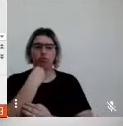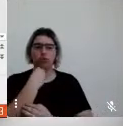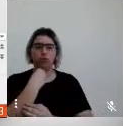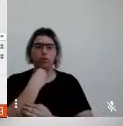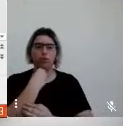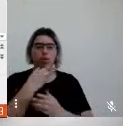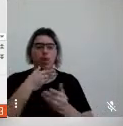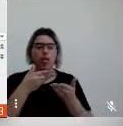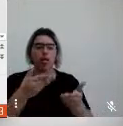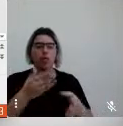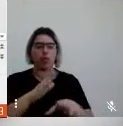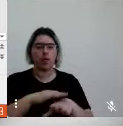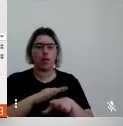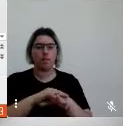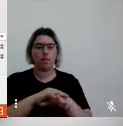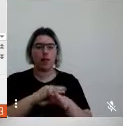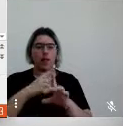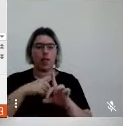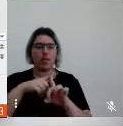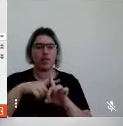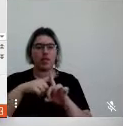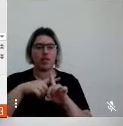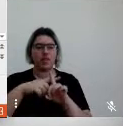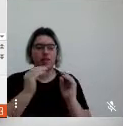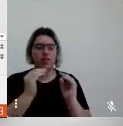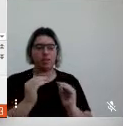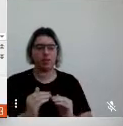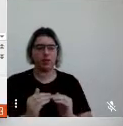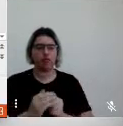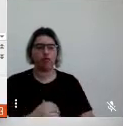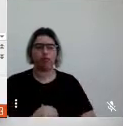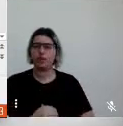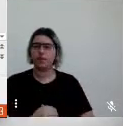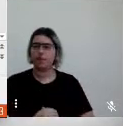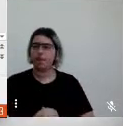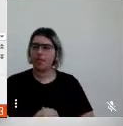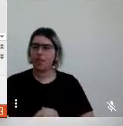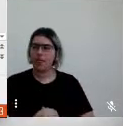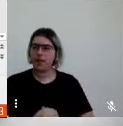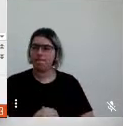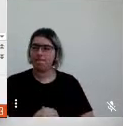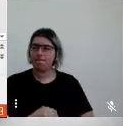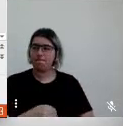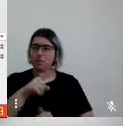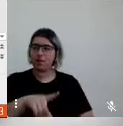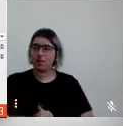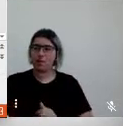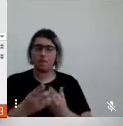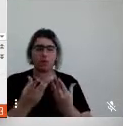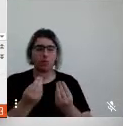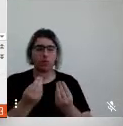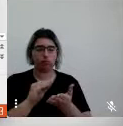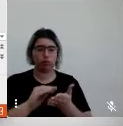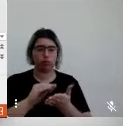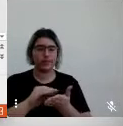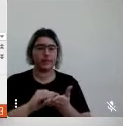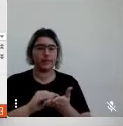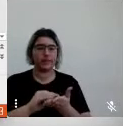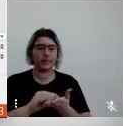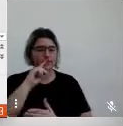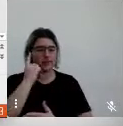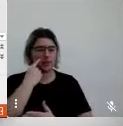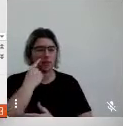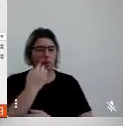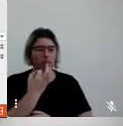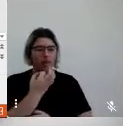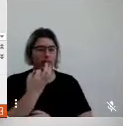reducir esos niveles. Y también en múltiples estudios se ha visto como en